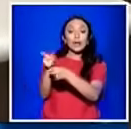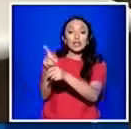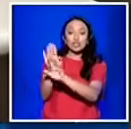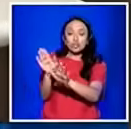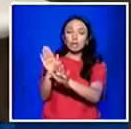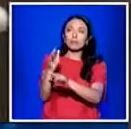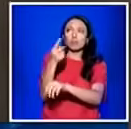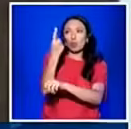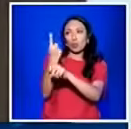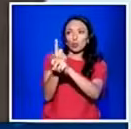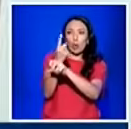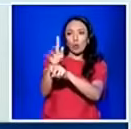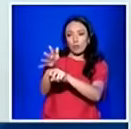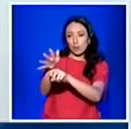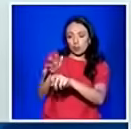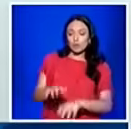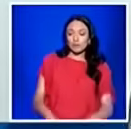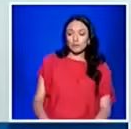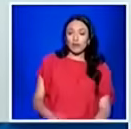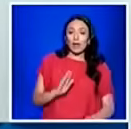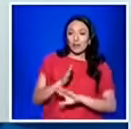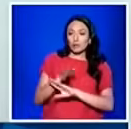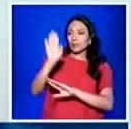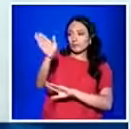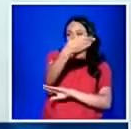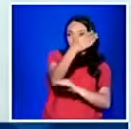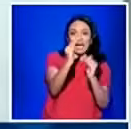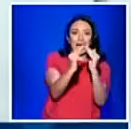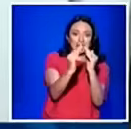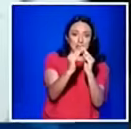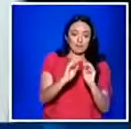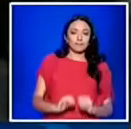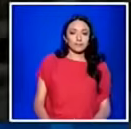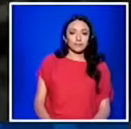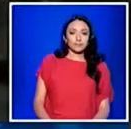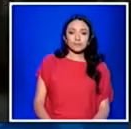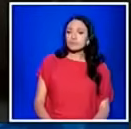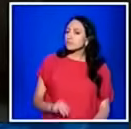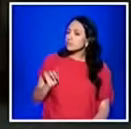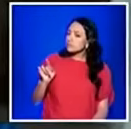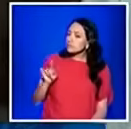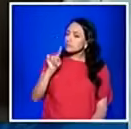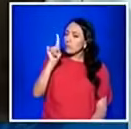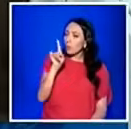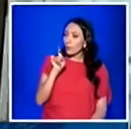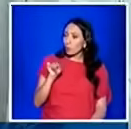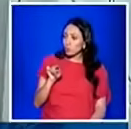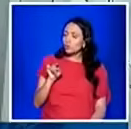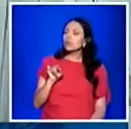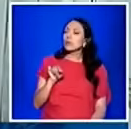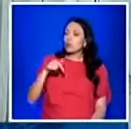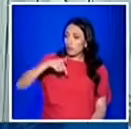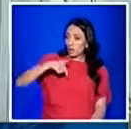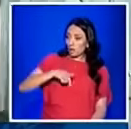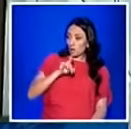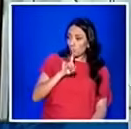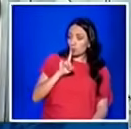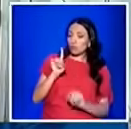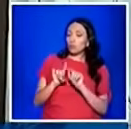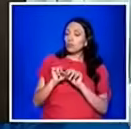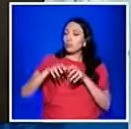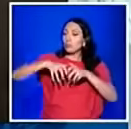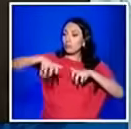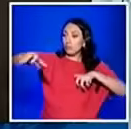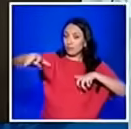se recuperarán alrededor de una hora, después de lo cual van a casa. Ahora, lo que hablaríamos es que ustedes también en el otro punto pues tienen divididos,